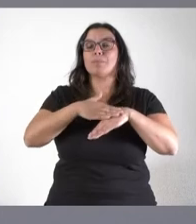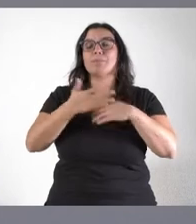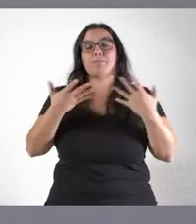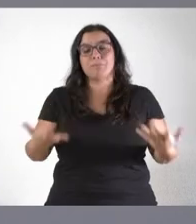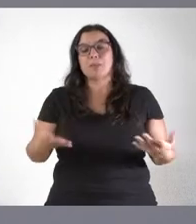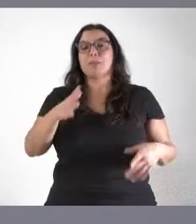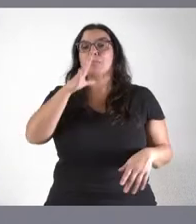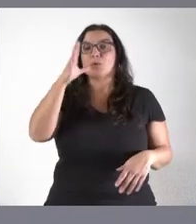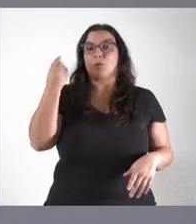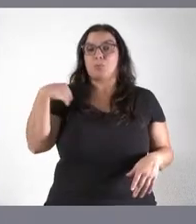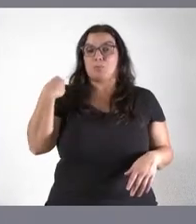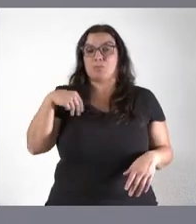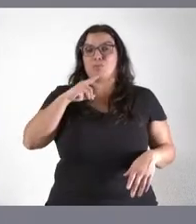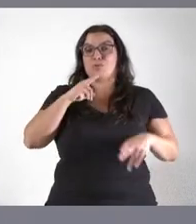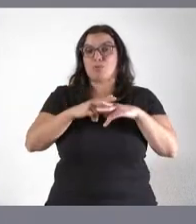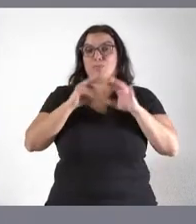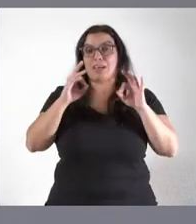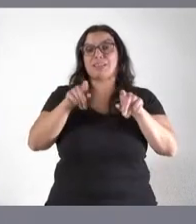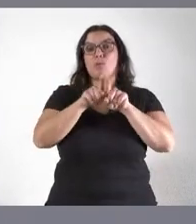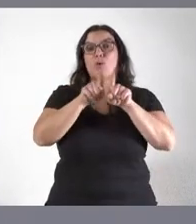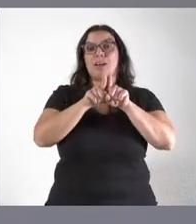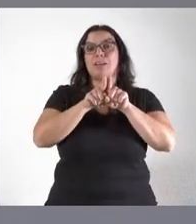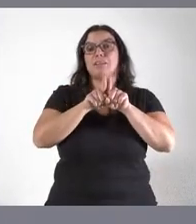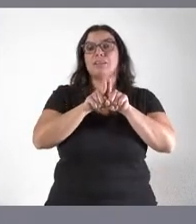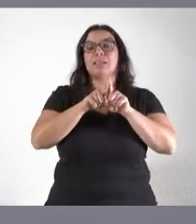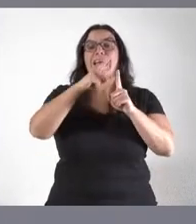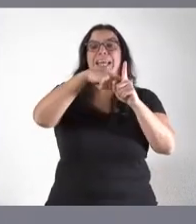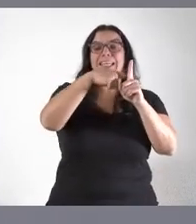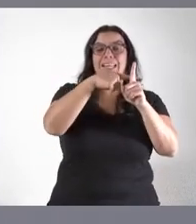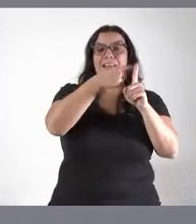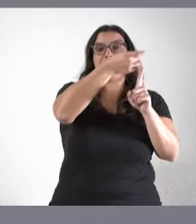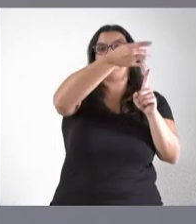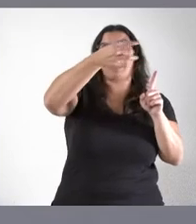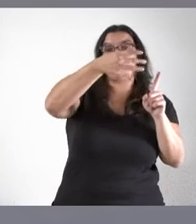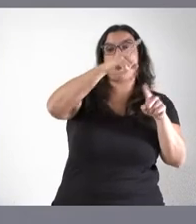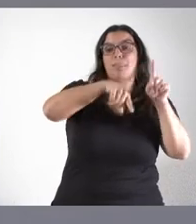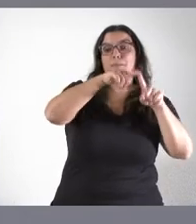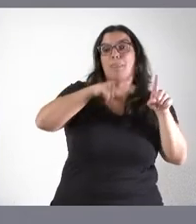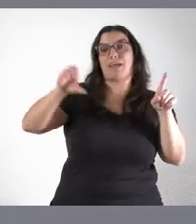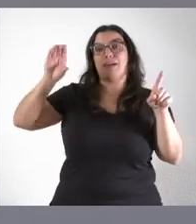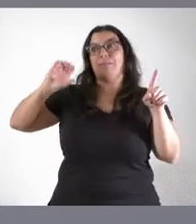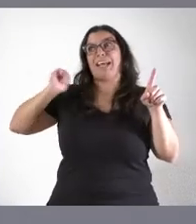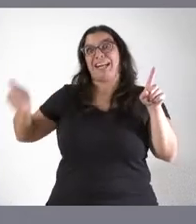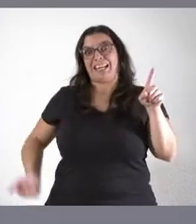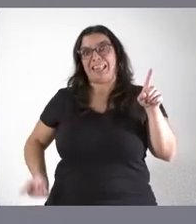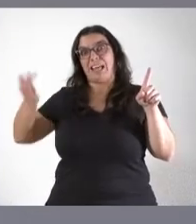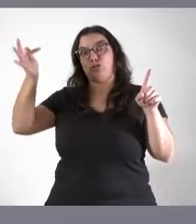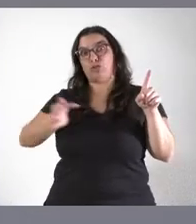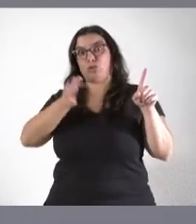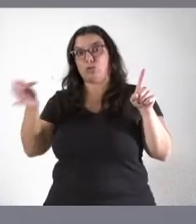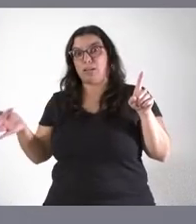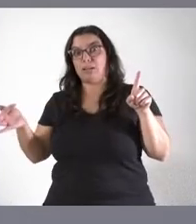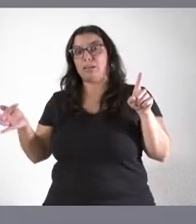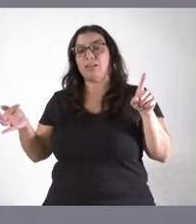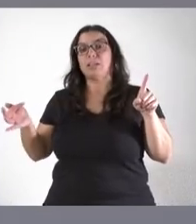su propio nombre indica es un cociente es el nivel de dudas sobre pib Y el incremento sobre el nivel de